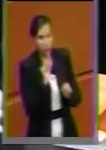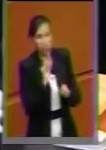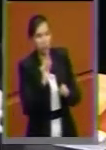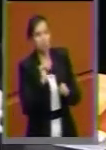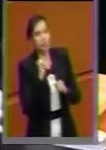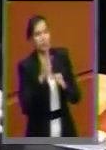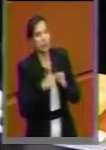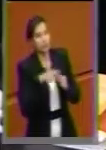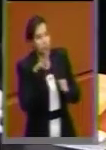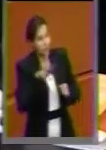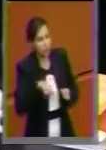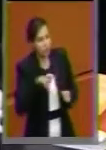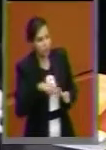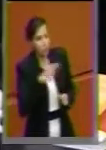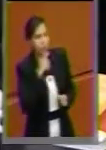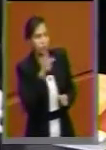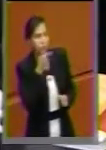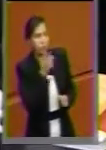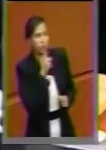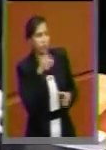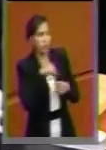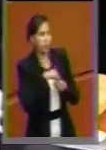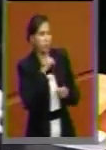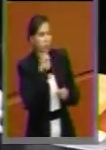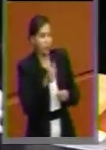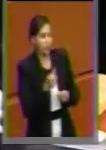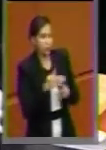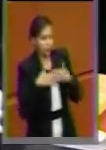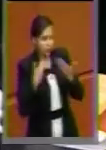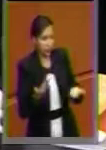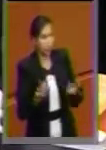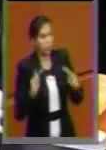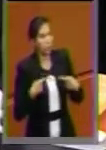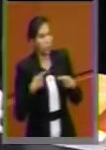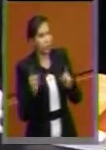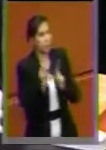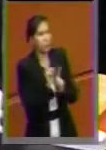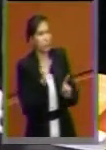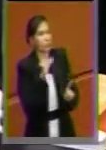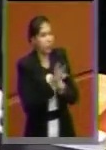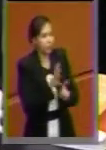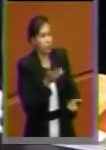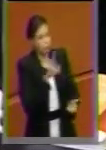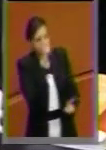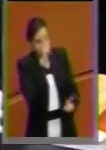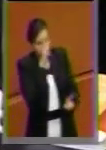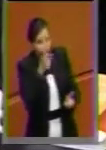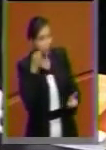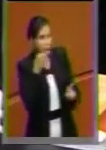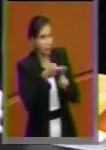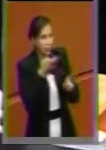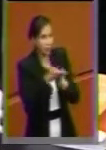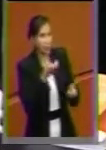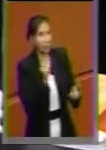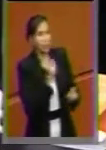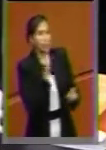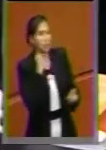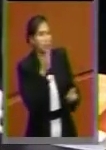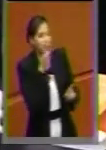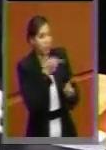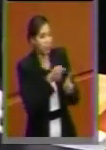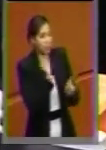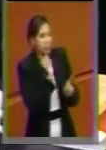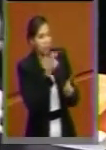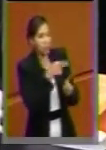y la verdad mejor no denuncian afuera la están esperando para amenazarla y el abogado lo que está diciendo sabes que